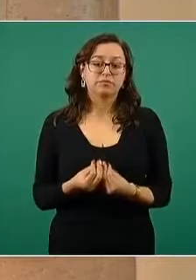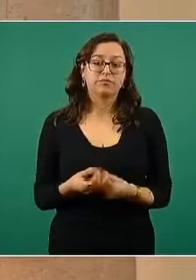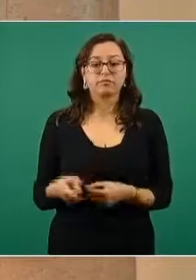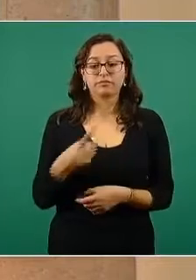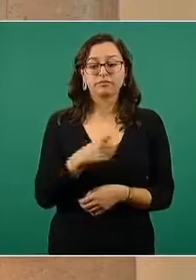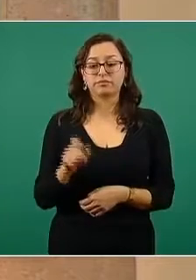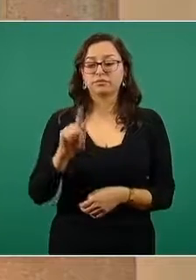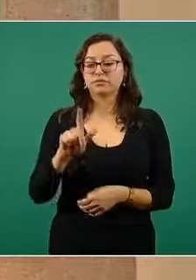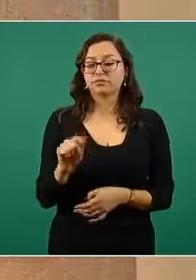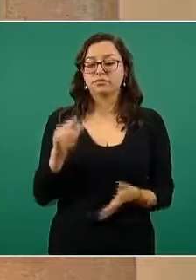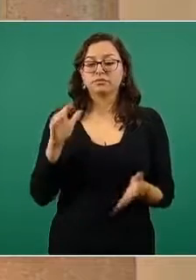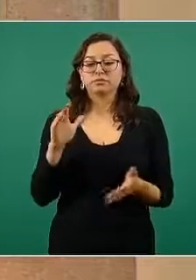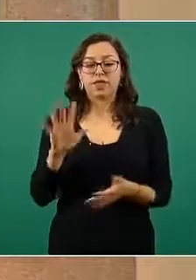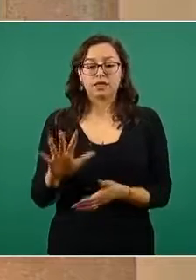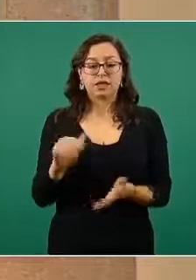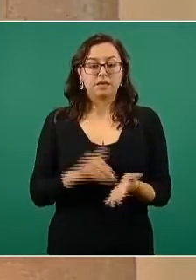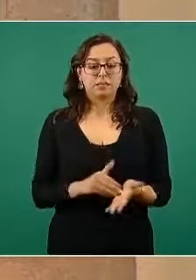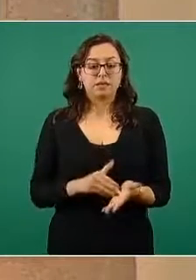son